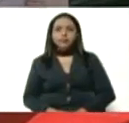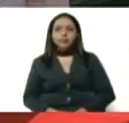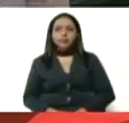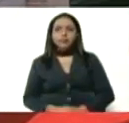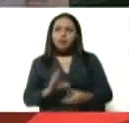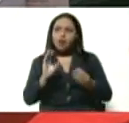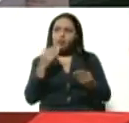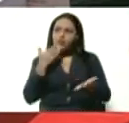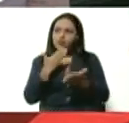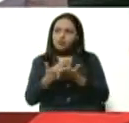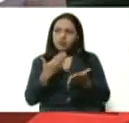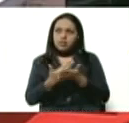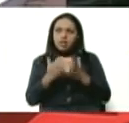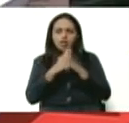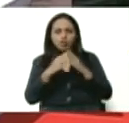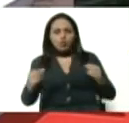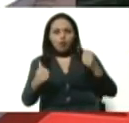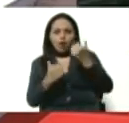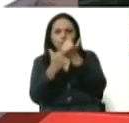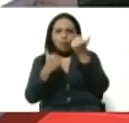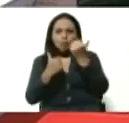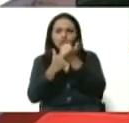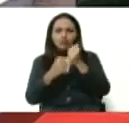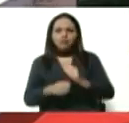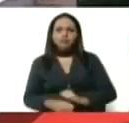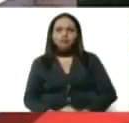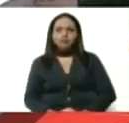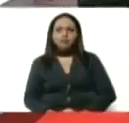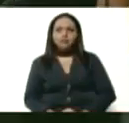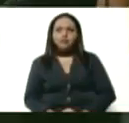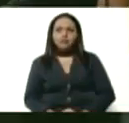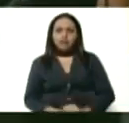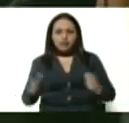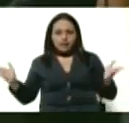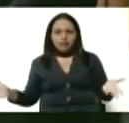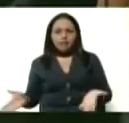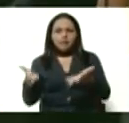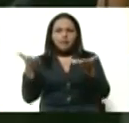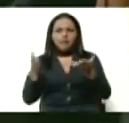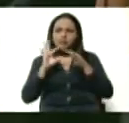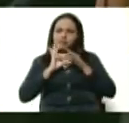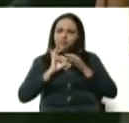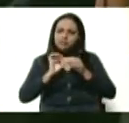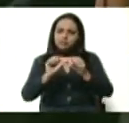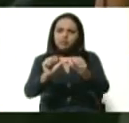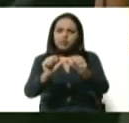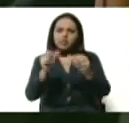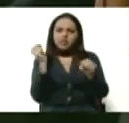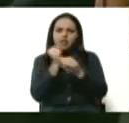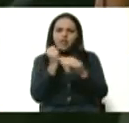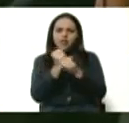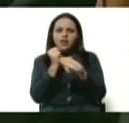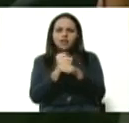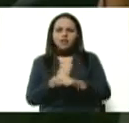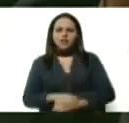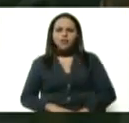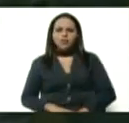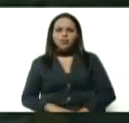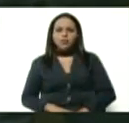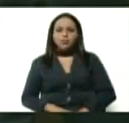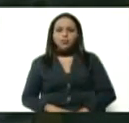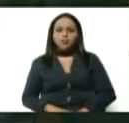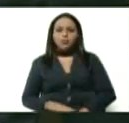Muchas gracias por todo el apoyo y vamos a seguir trabajando por el bienestar